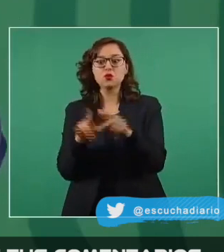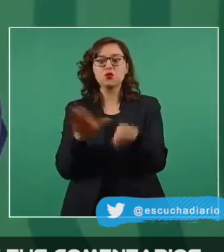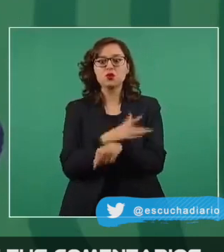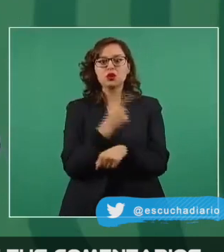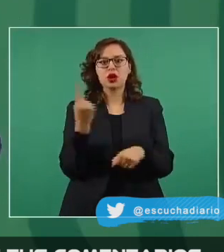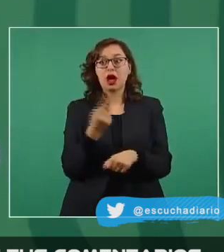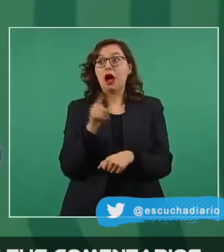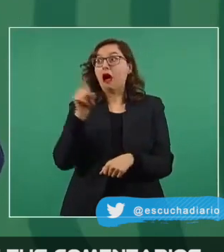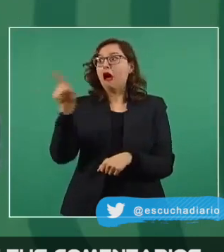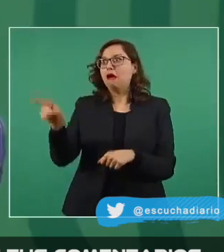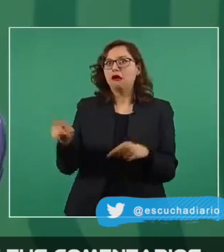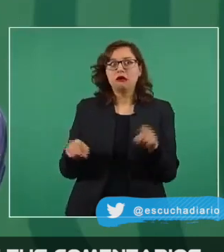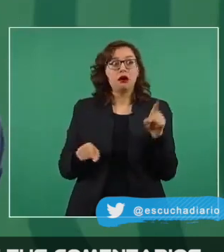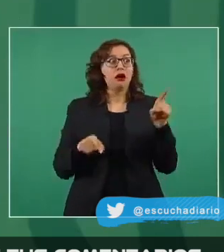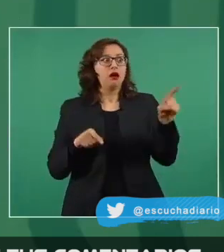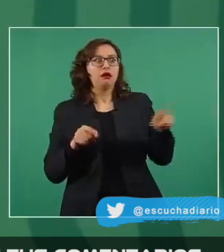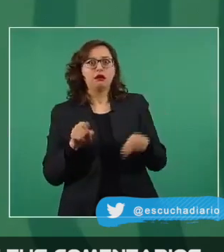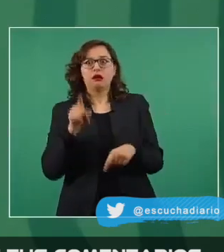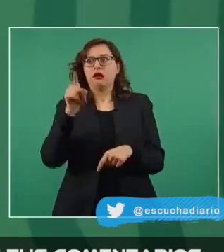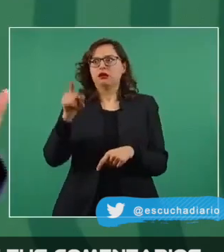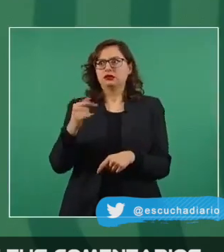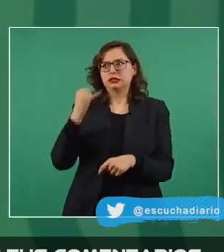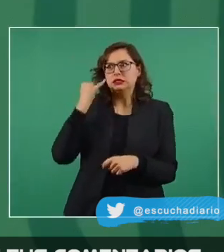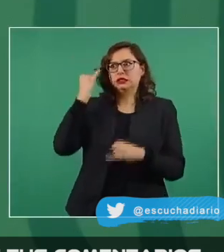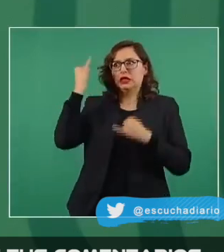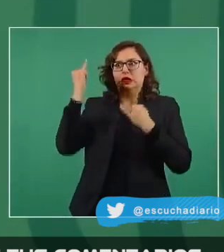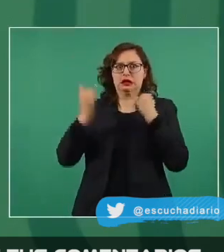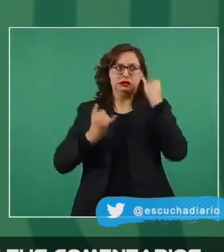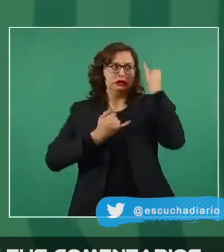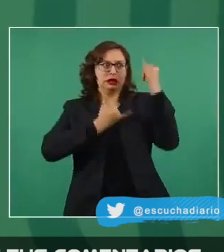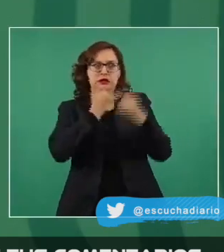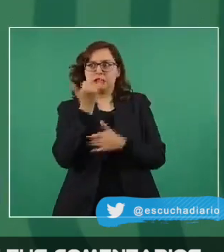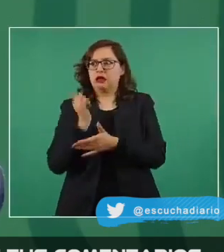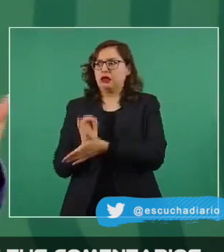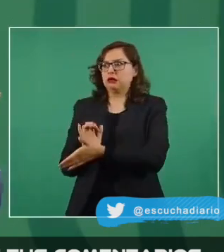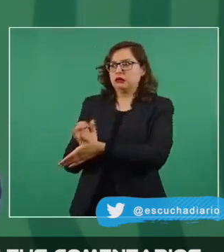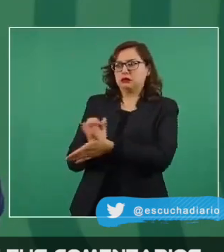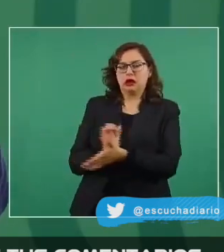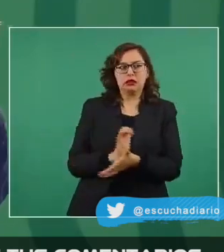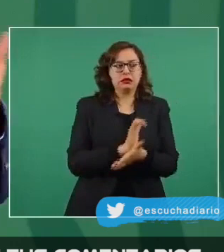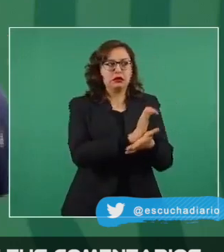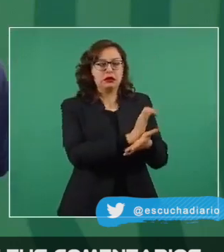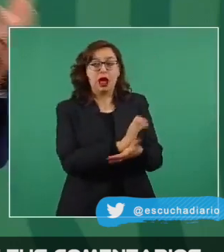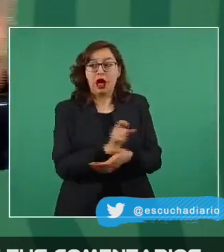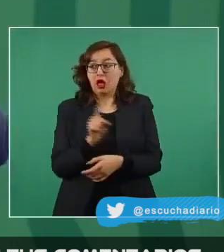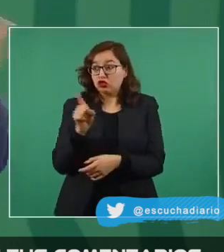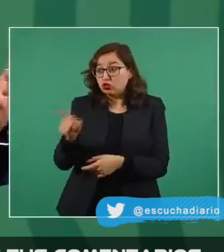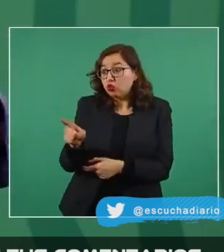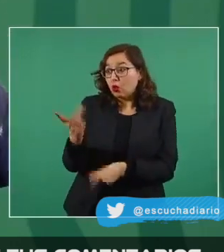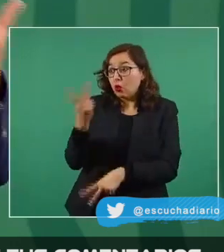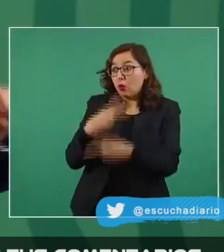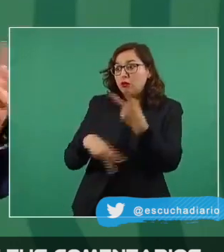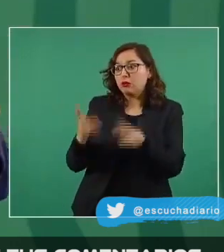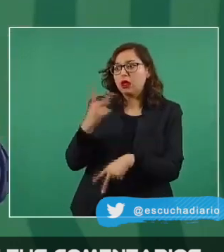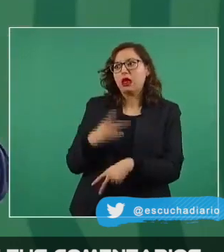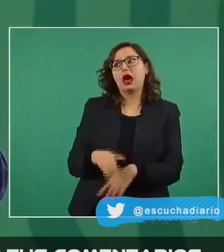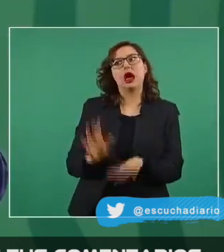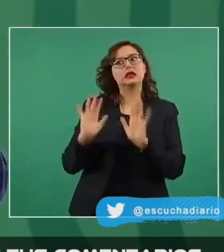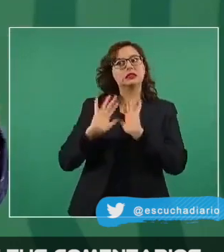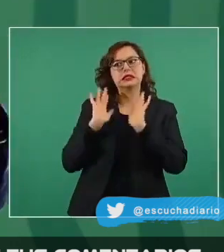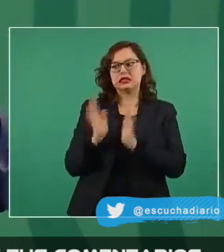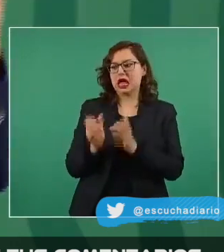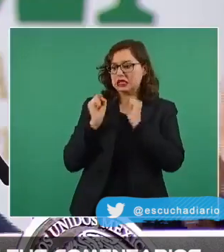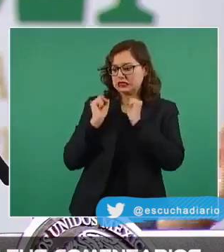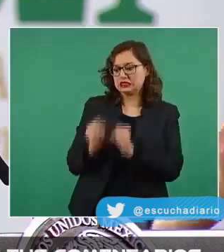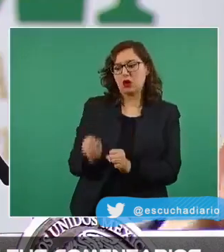últimas 24 horas, la ocupación de camas generales subió 1% para situarse en 16%, y la demanda de camas